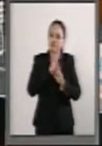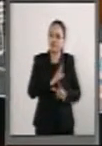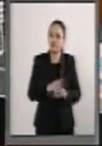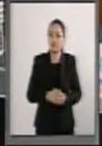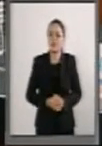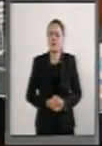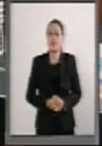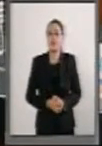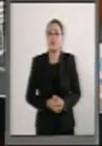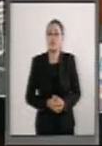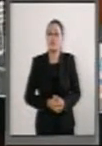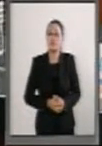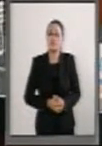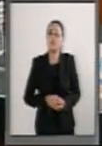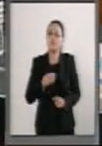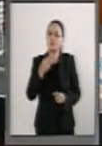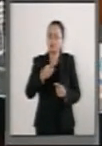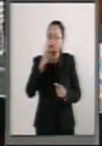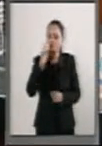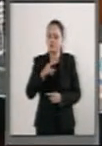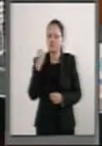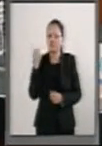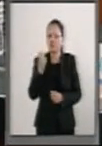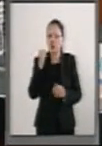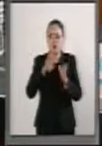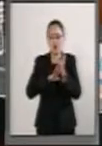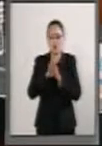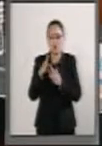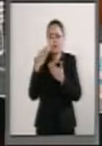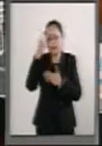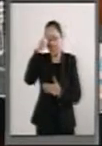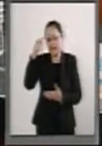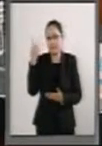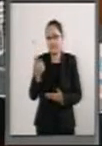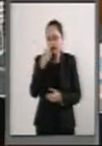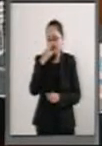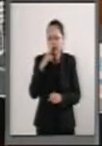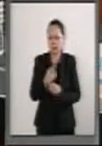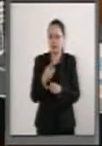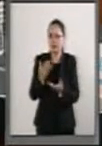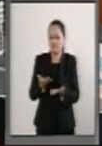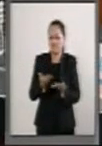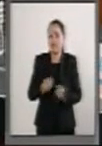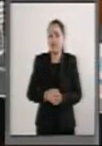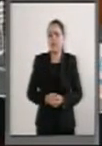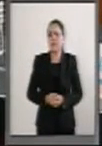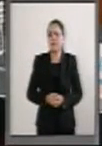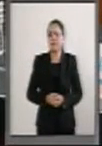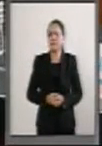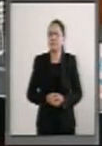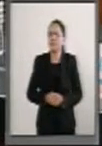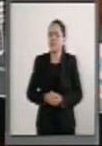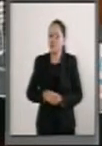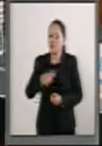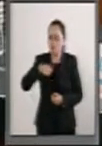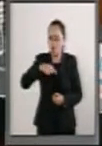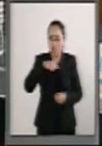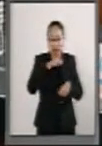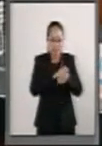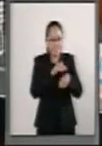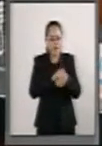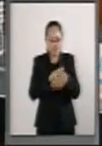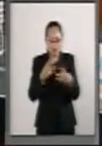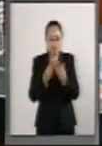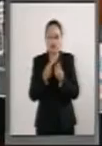el mejor de los éxitos en esta gran responsabilidad que vas a tener, y desde luego sigue contando con todos los amigos que has